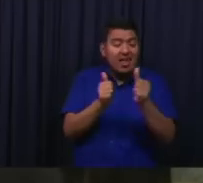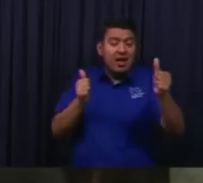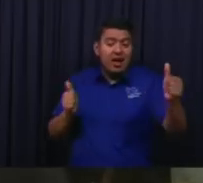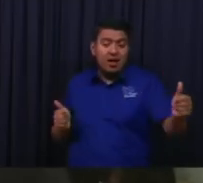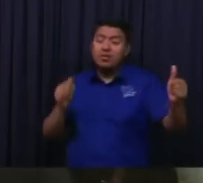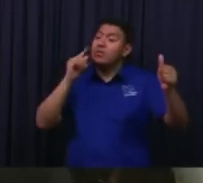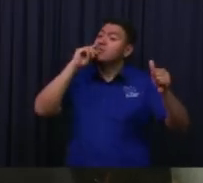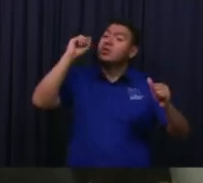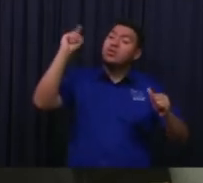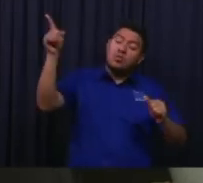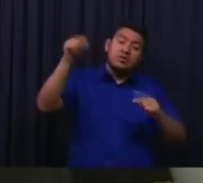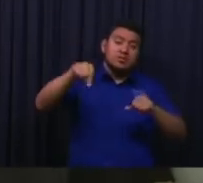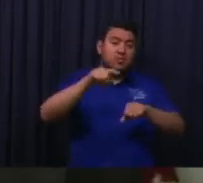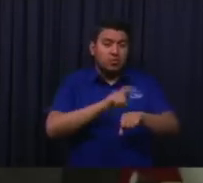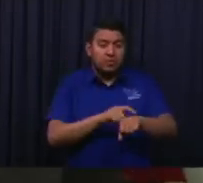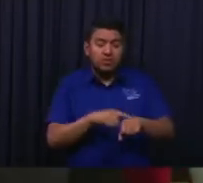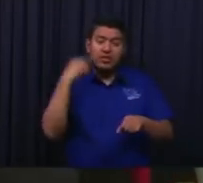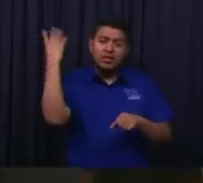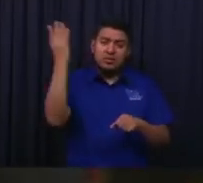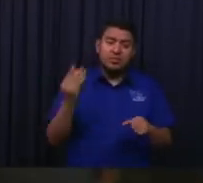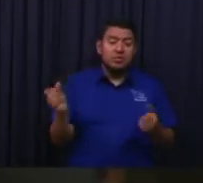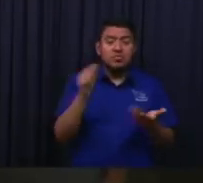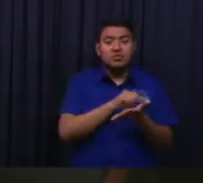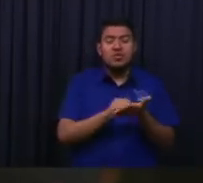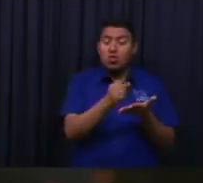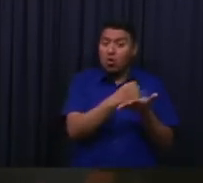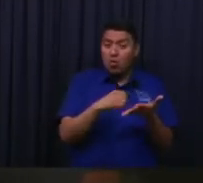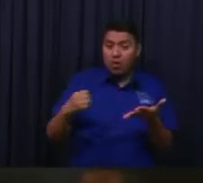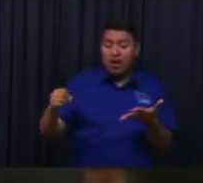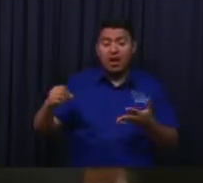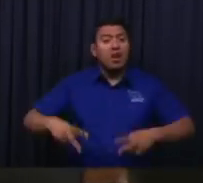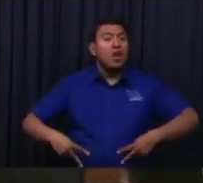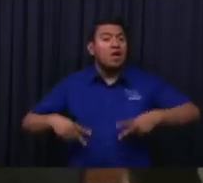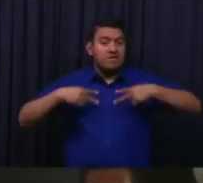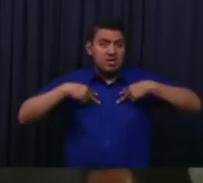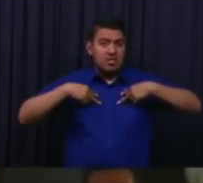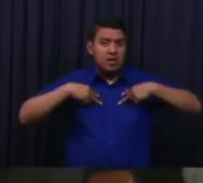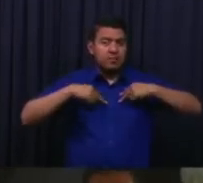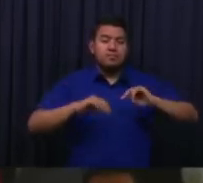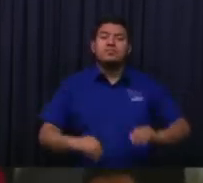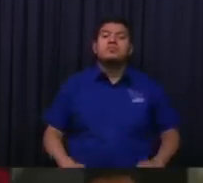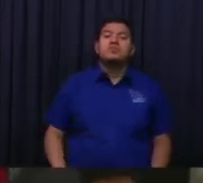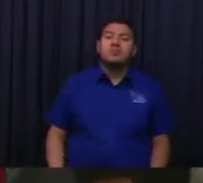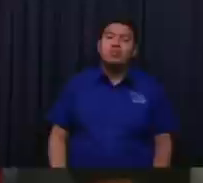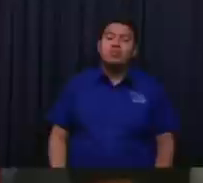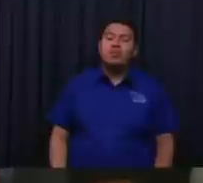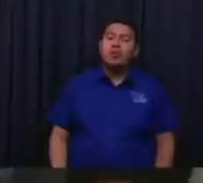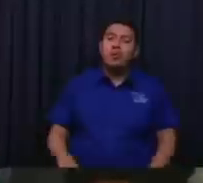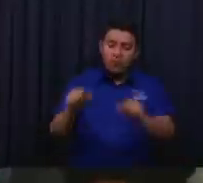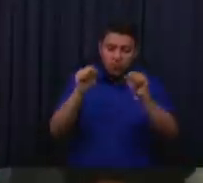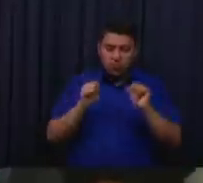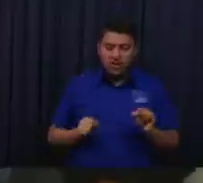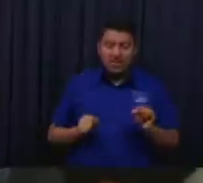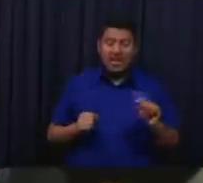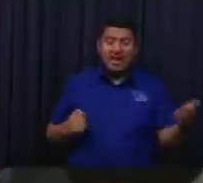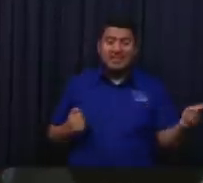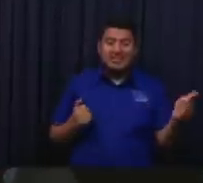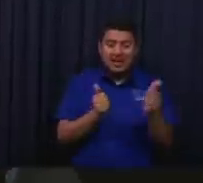tocó su corazón, el Espíritu Santo está obrando ahí en la vida, entonces si desea venir acá y